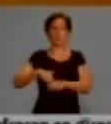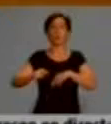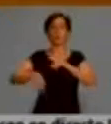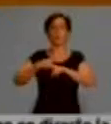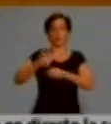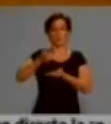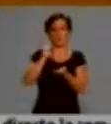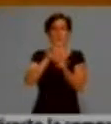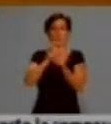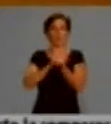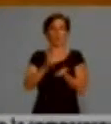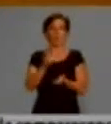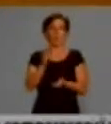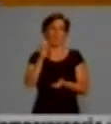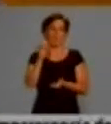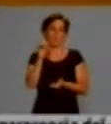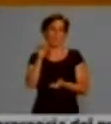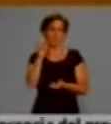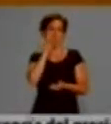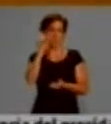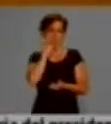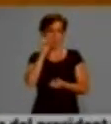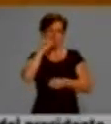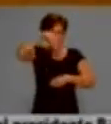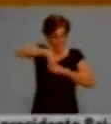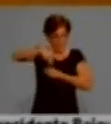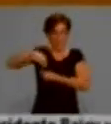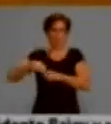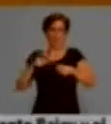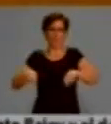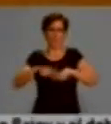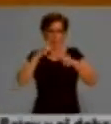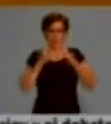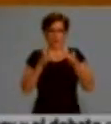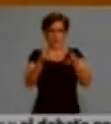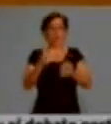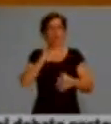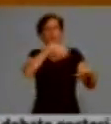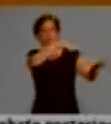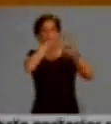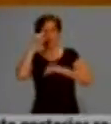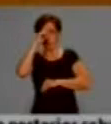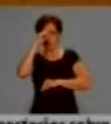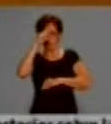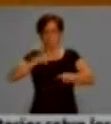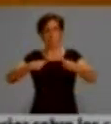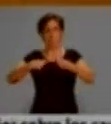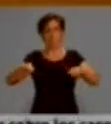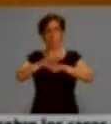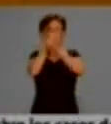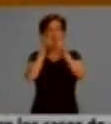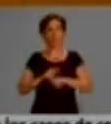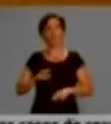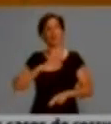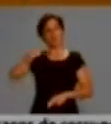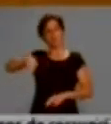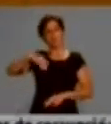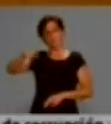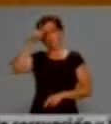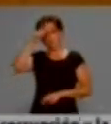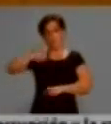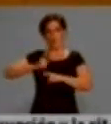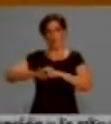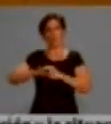billetes. Comprendo que le preocupe la opinión de los mercados internacionales. A Berlusconi, la troika lo echó por